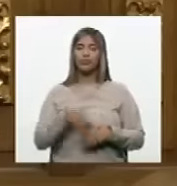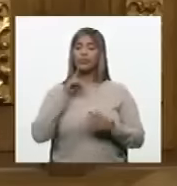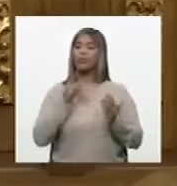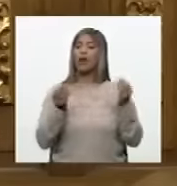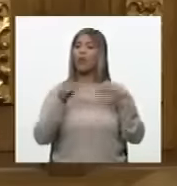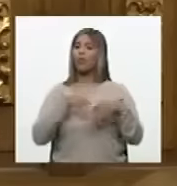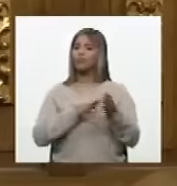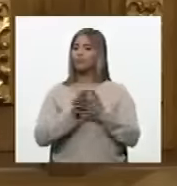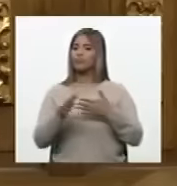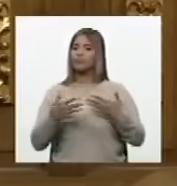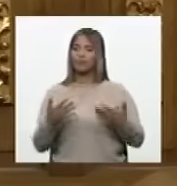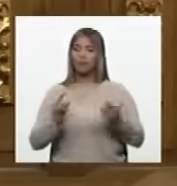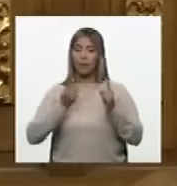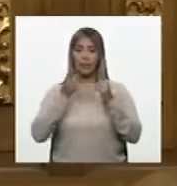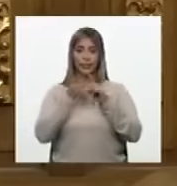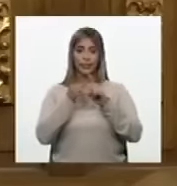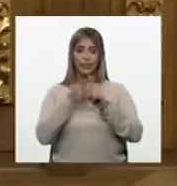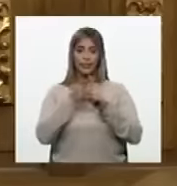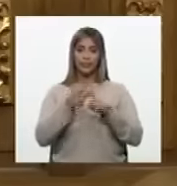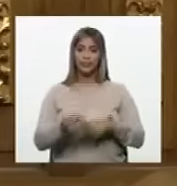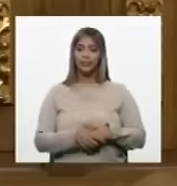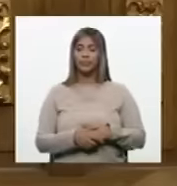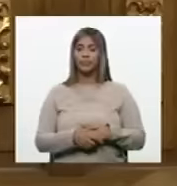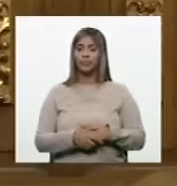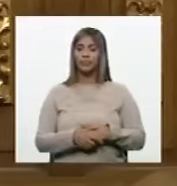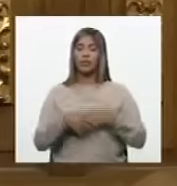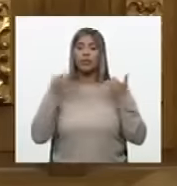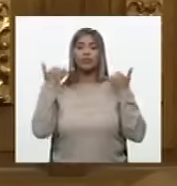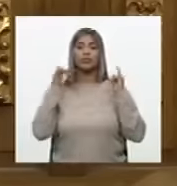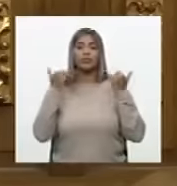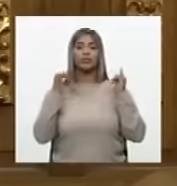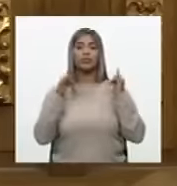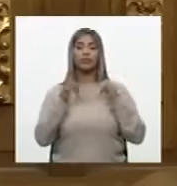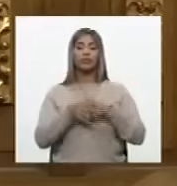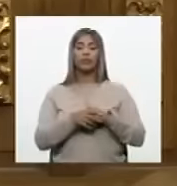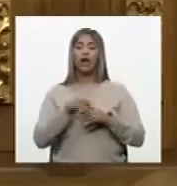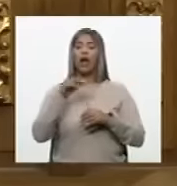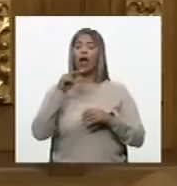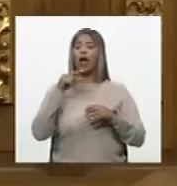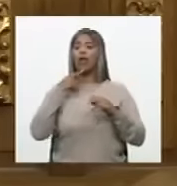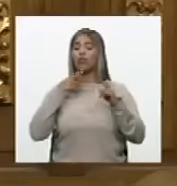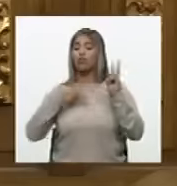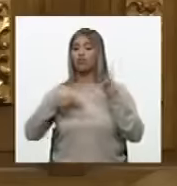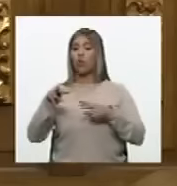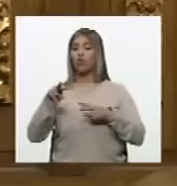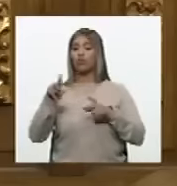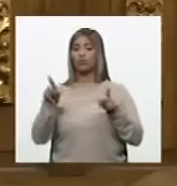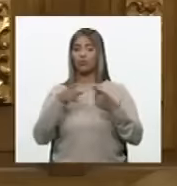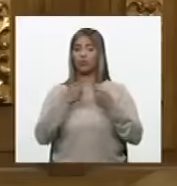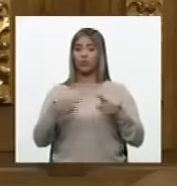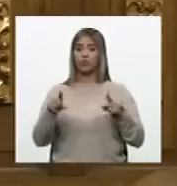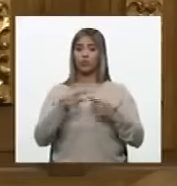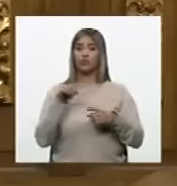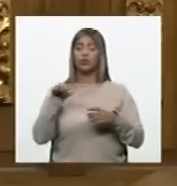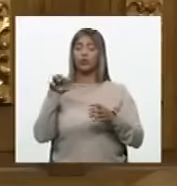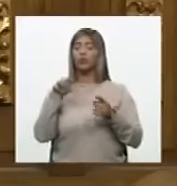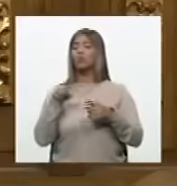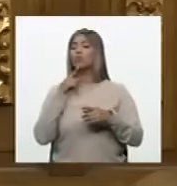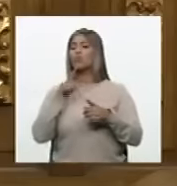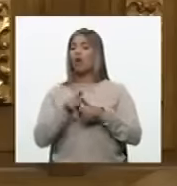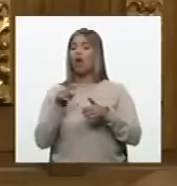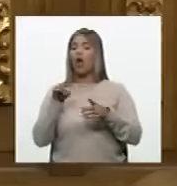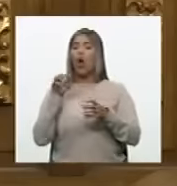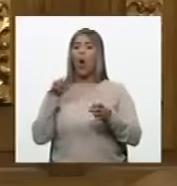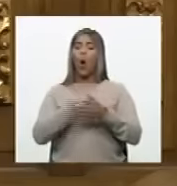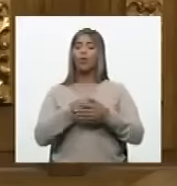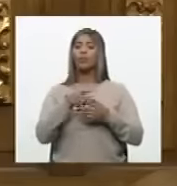Acuerda, primero, conmemorar el 12º aniversario del golpe de timón pronunciado